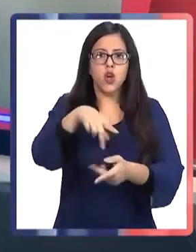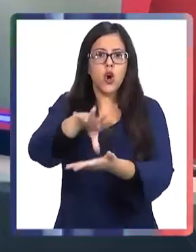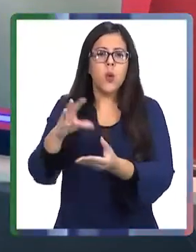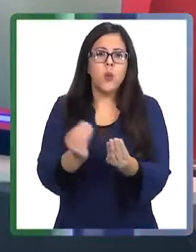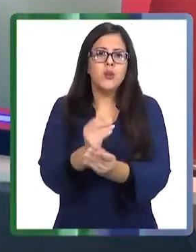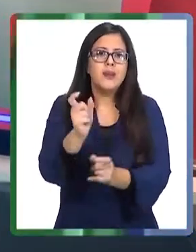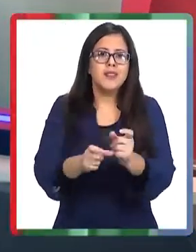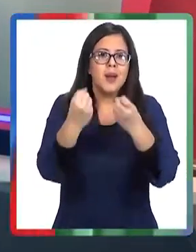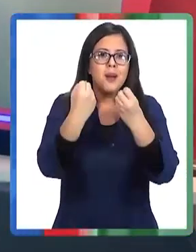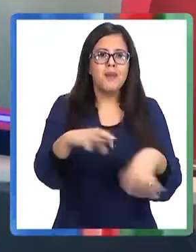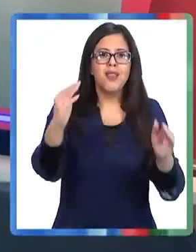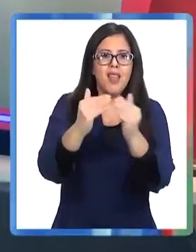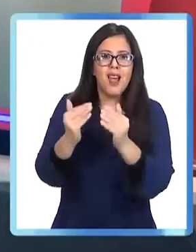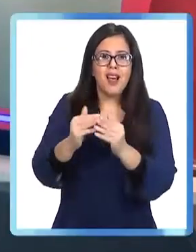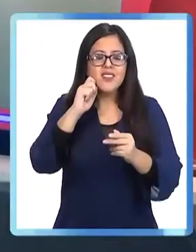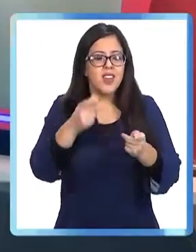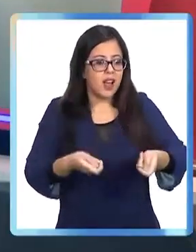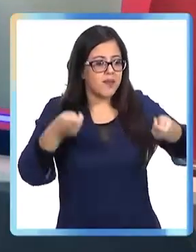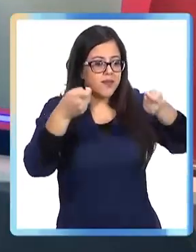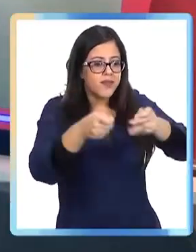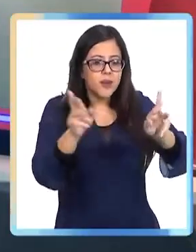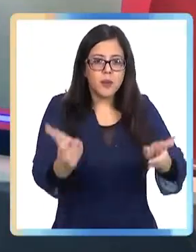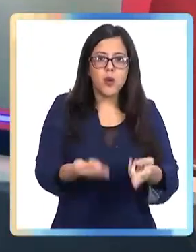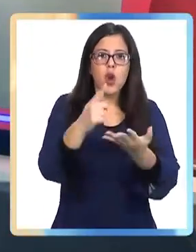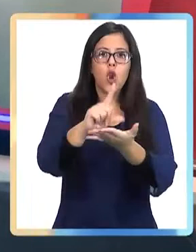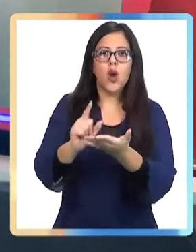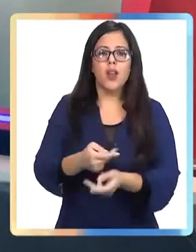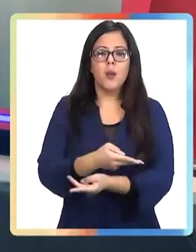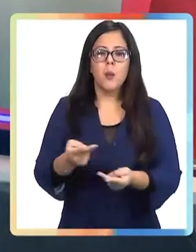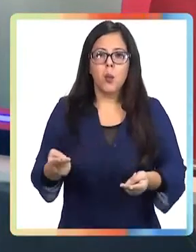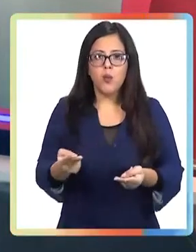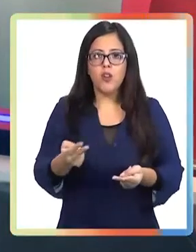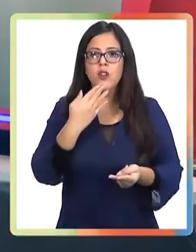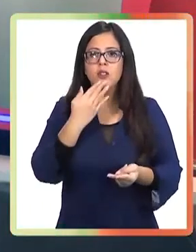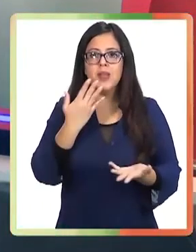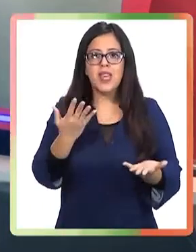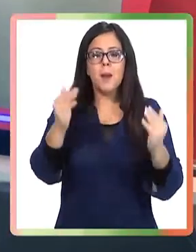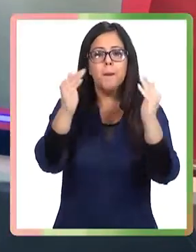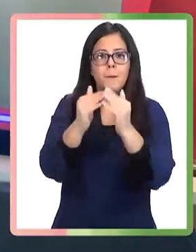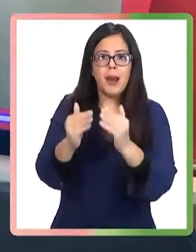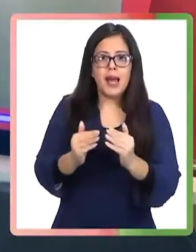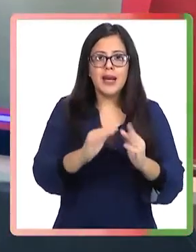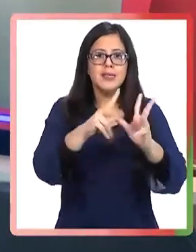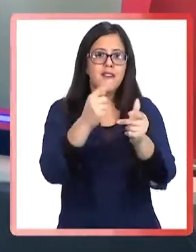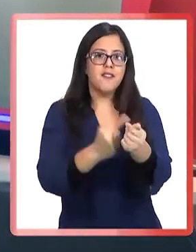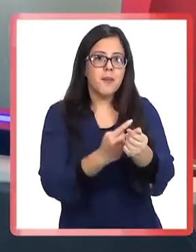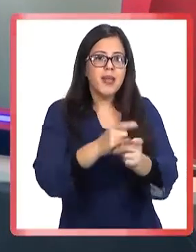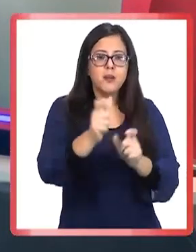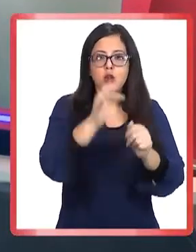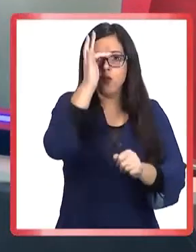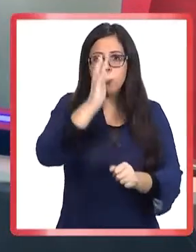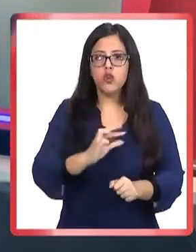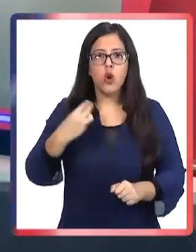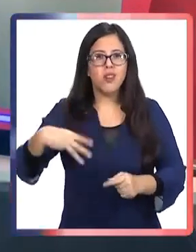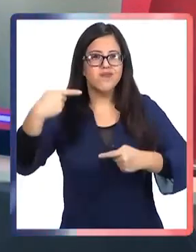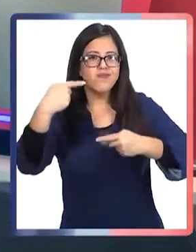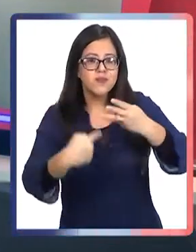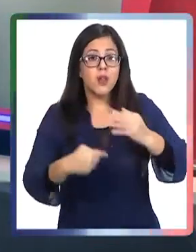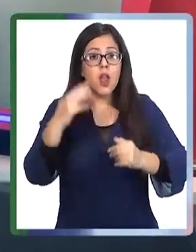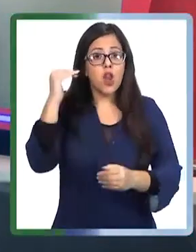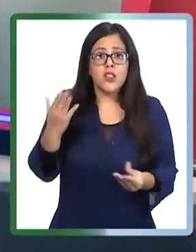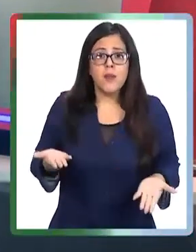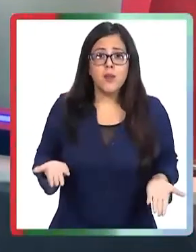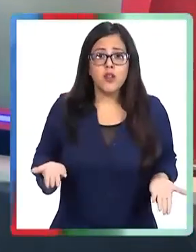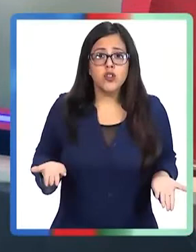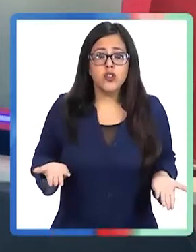migración. Mucha gente ha perdido sus casas. Vamos a destinar este dinero para recuperar los espacios públicos, para los hogares, las casas, las familias, los funcionarios municipales, en fin.